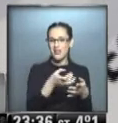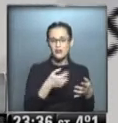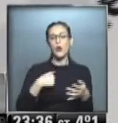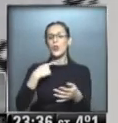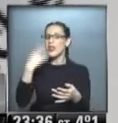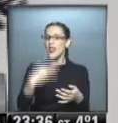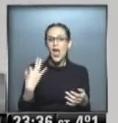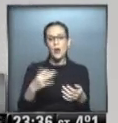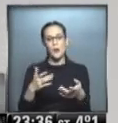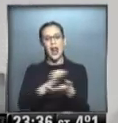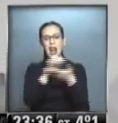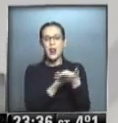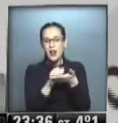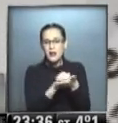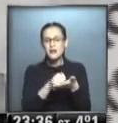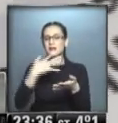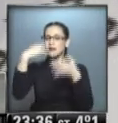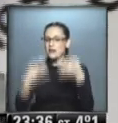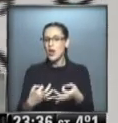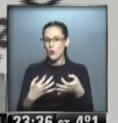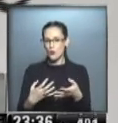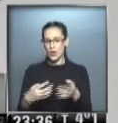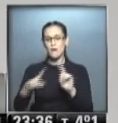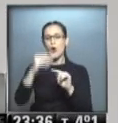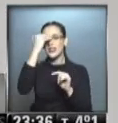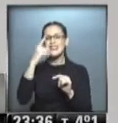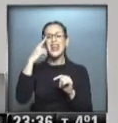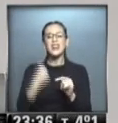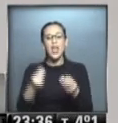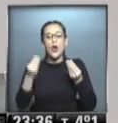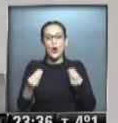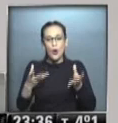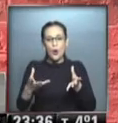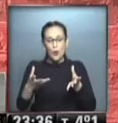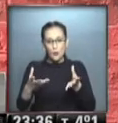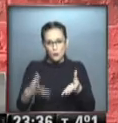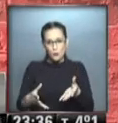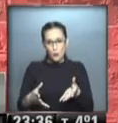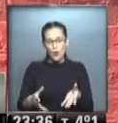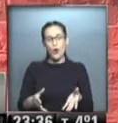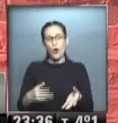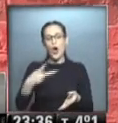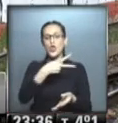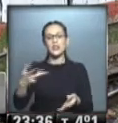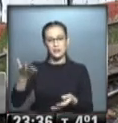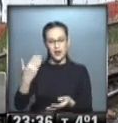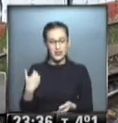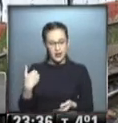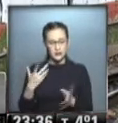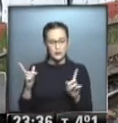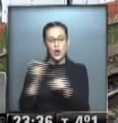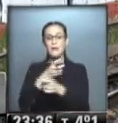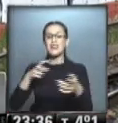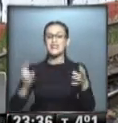higiene y seguridad que estudie durante 15 días las condiciones de las estaciones inauguradas hace poco más de 2 semanas. Además, el